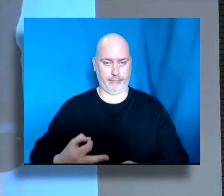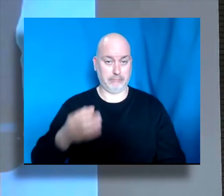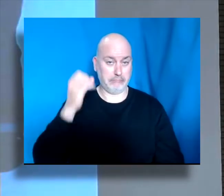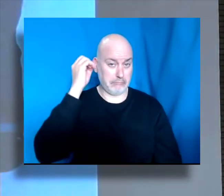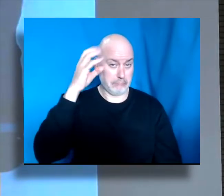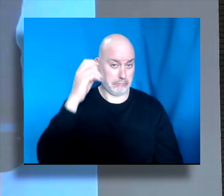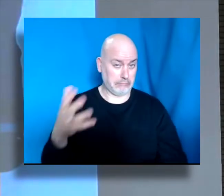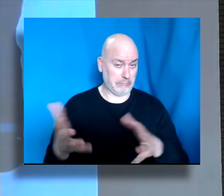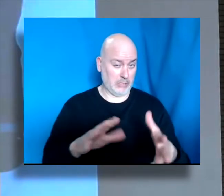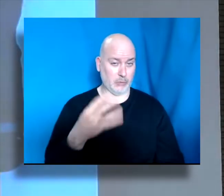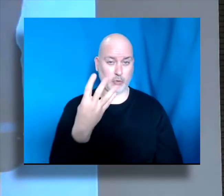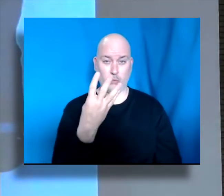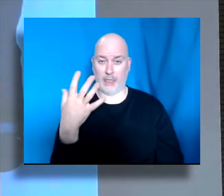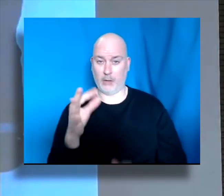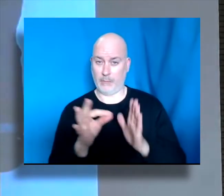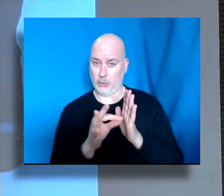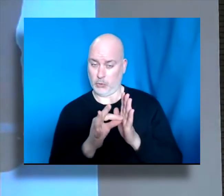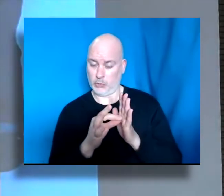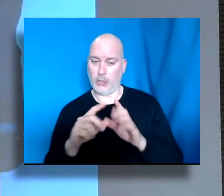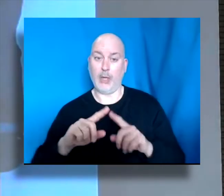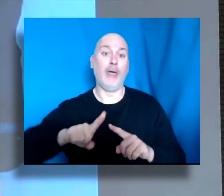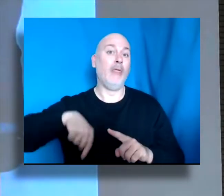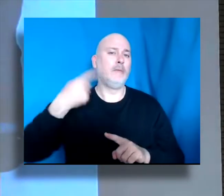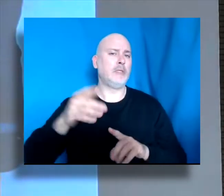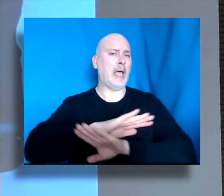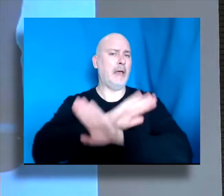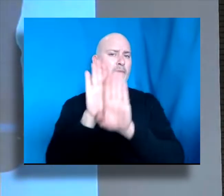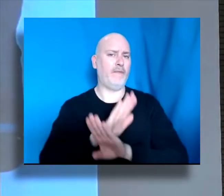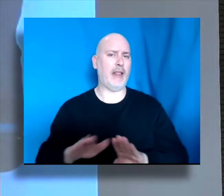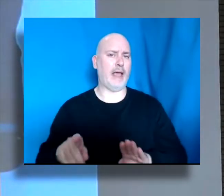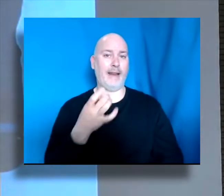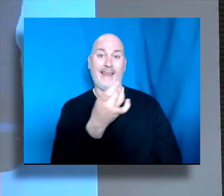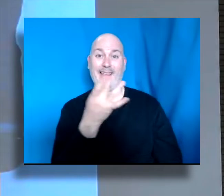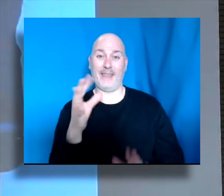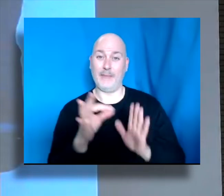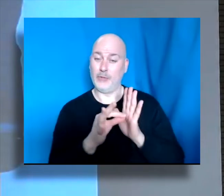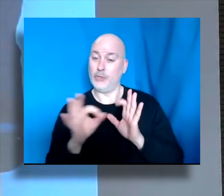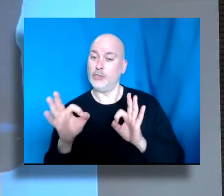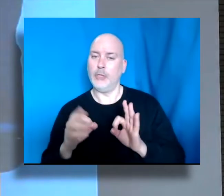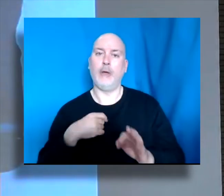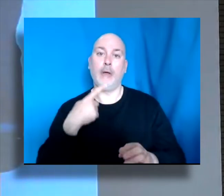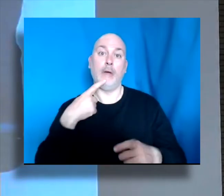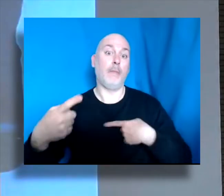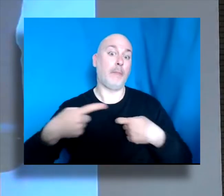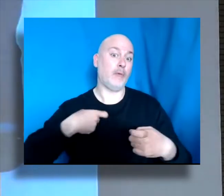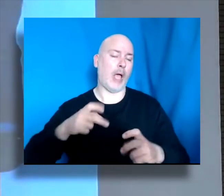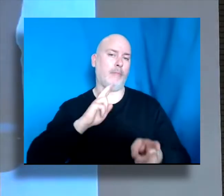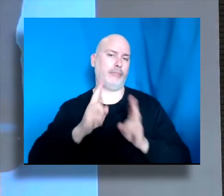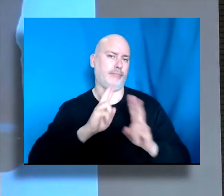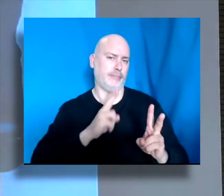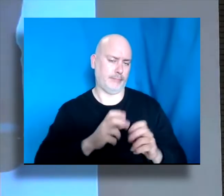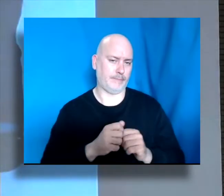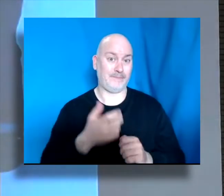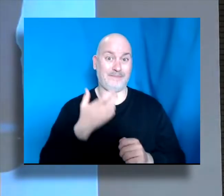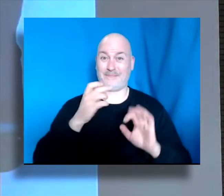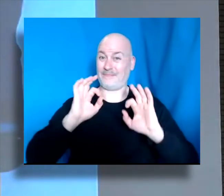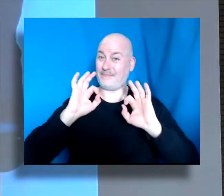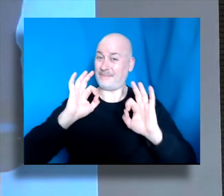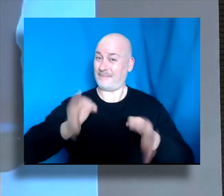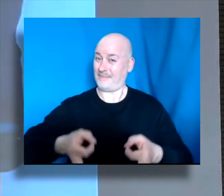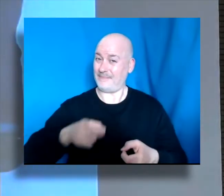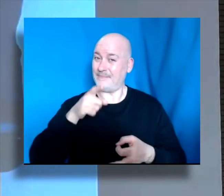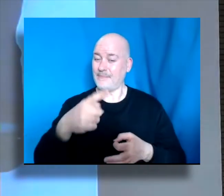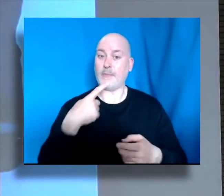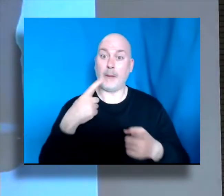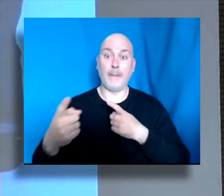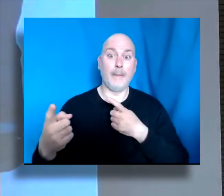unos 45 minutos y al final podremos dedicar este espacio para responder a vuestras dudas. En el caso de quedaran preguntas